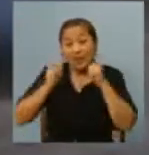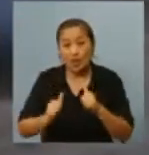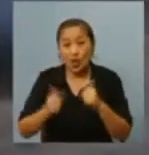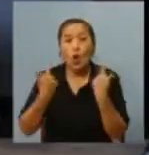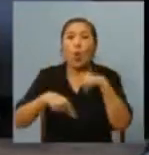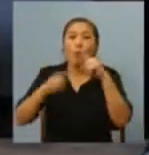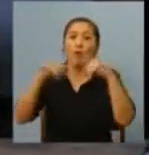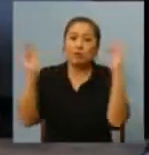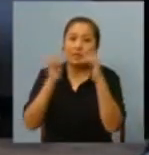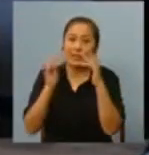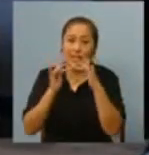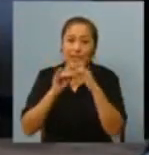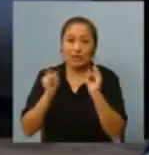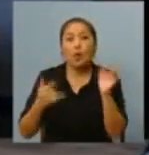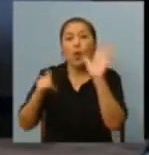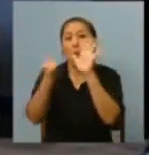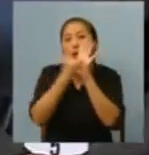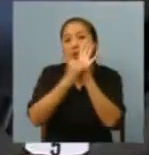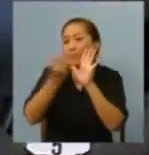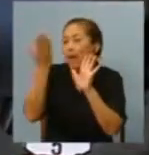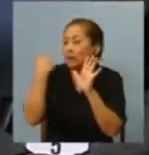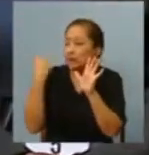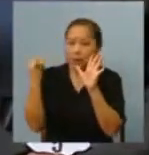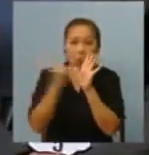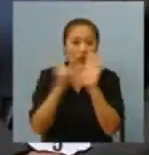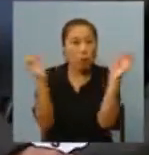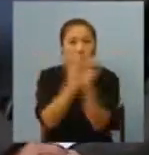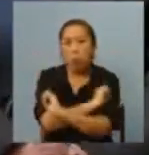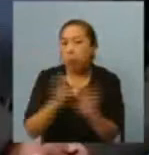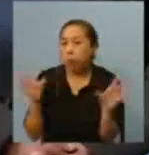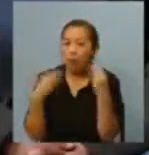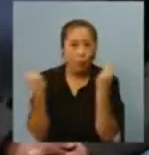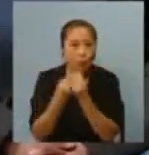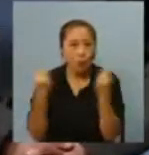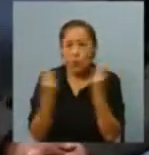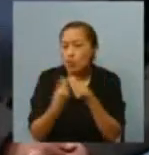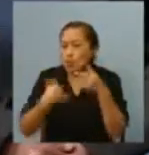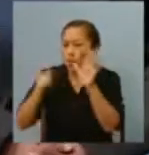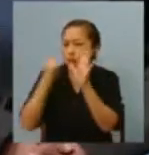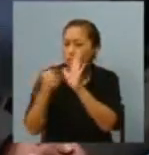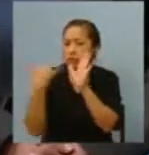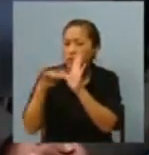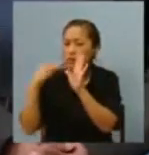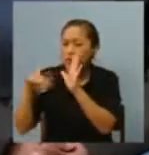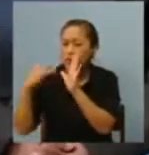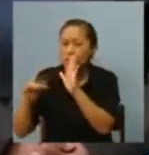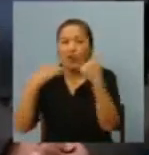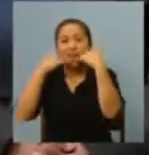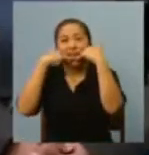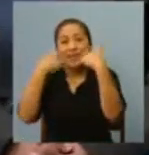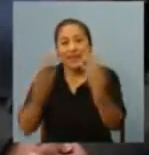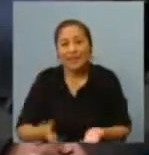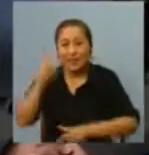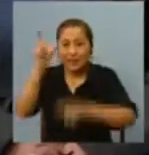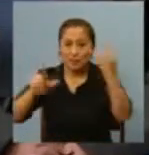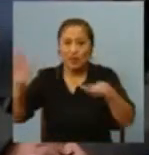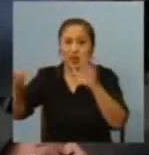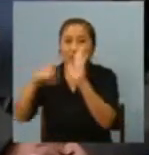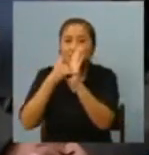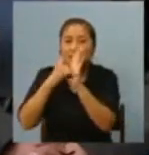redes sociales. WhatsApp, ayer el WhatsApp explotó, la verdad, una cantidad que yo estoy muy agradecido, le agradezco a la